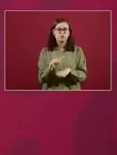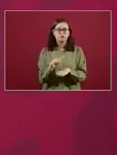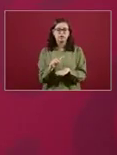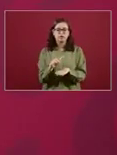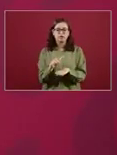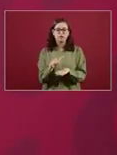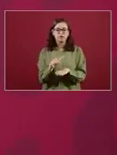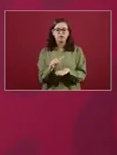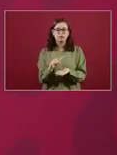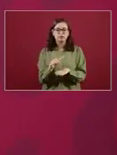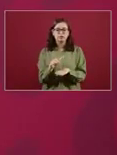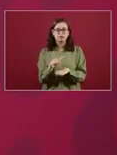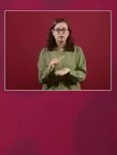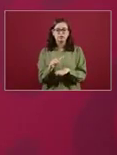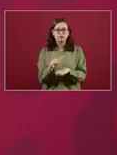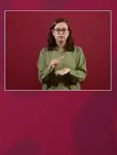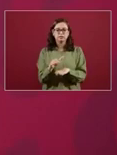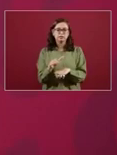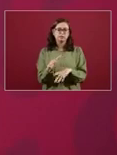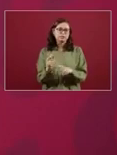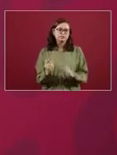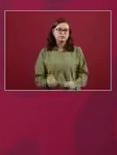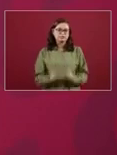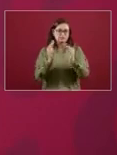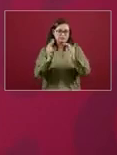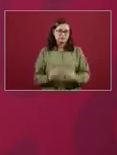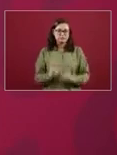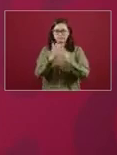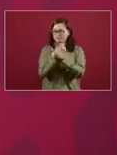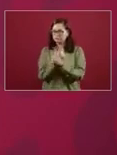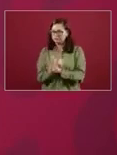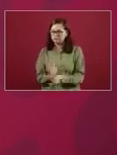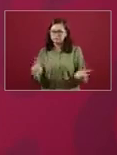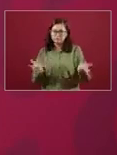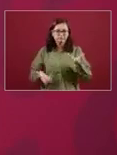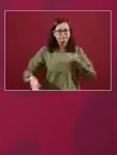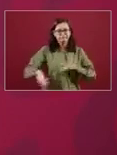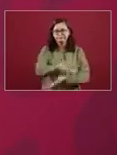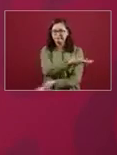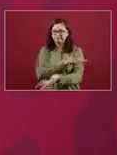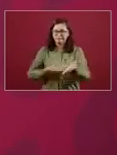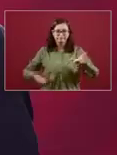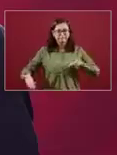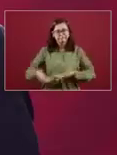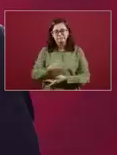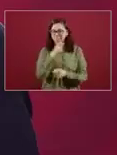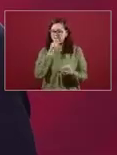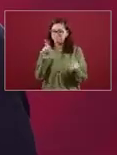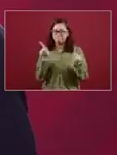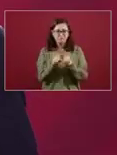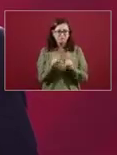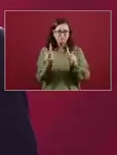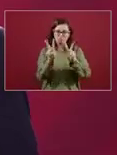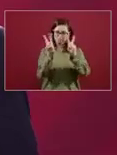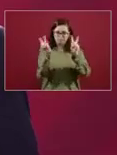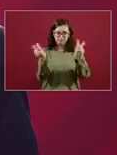en el libre comercio o en las relaciones comerciales.